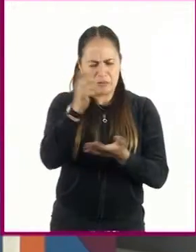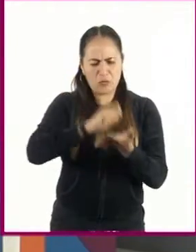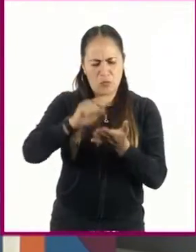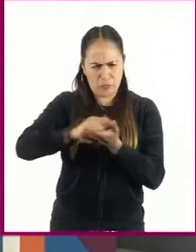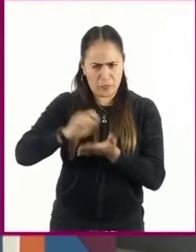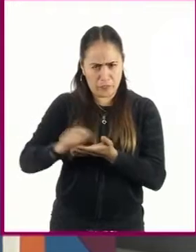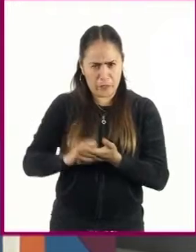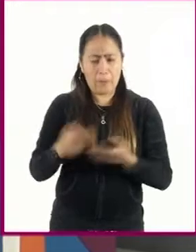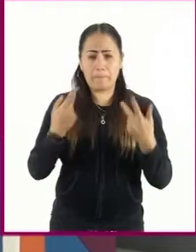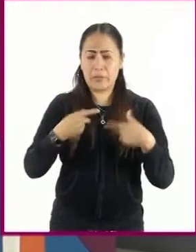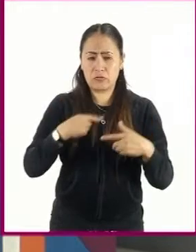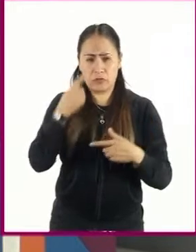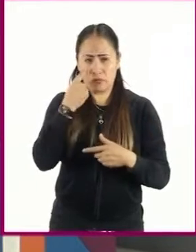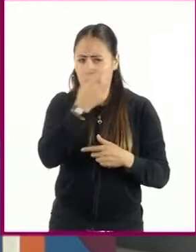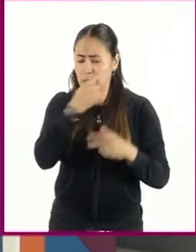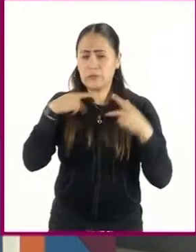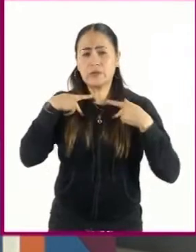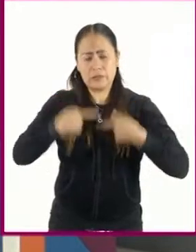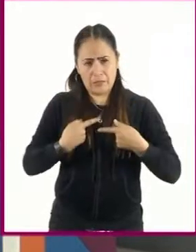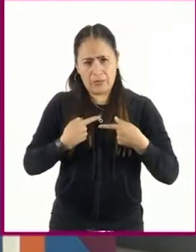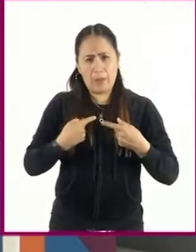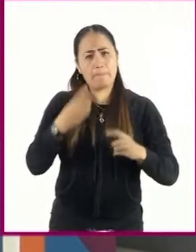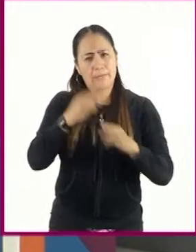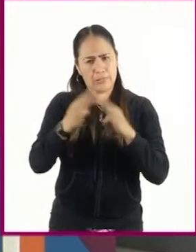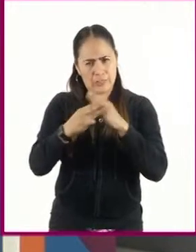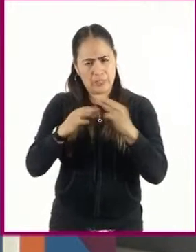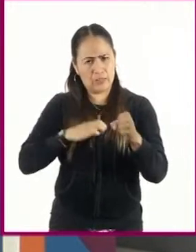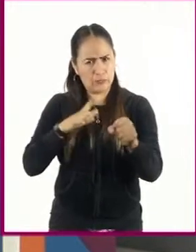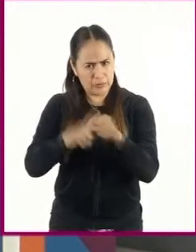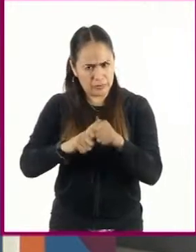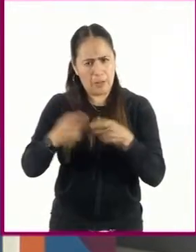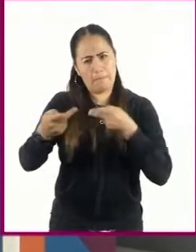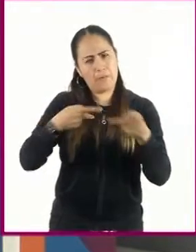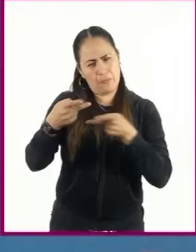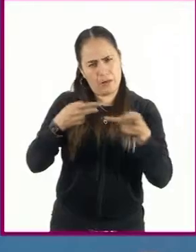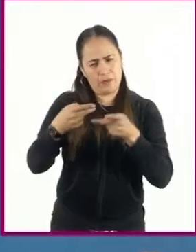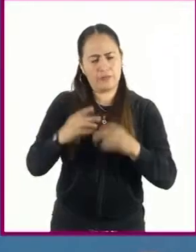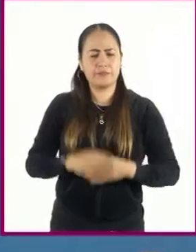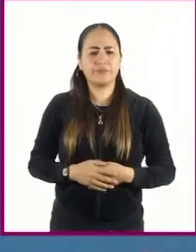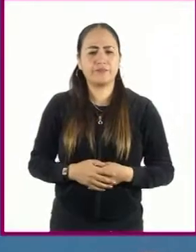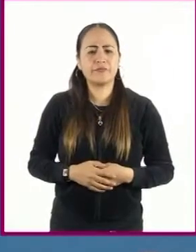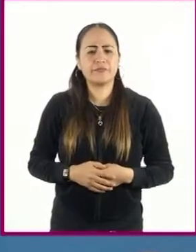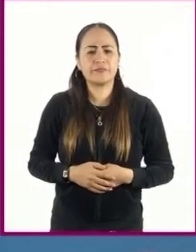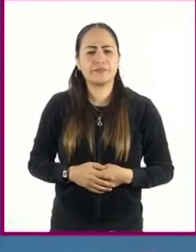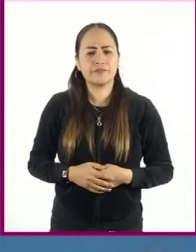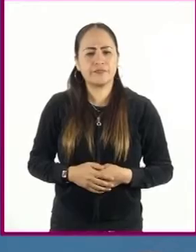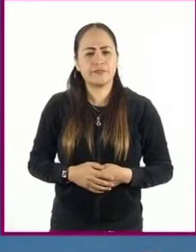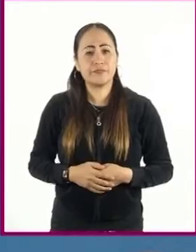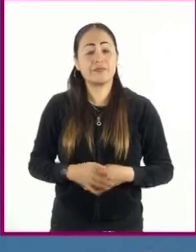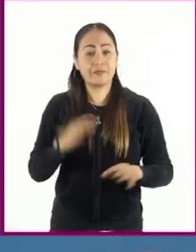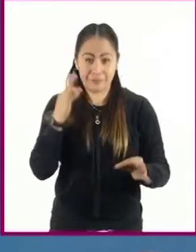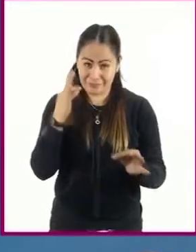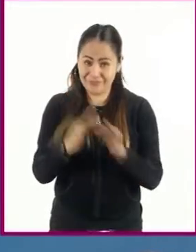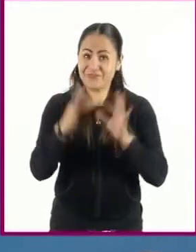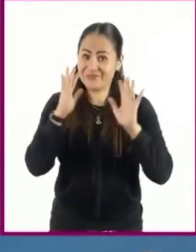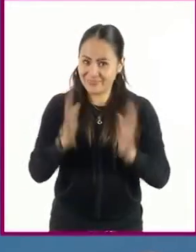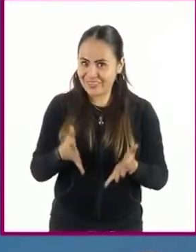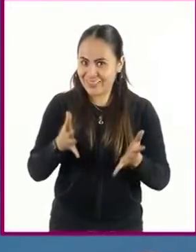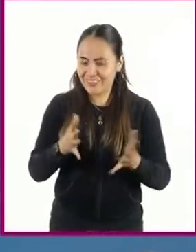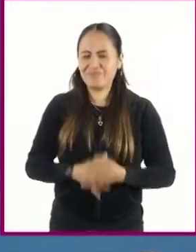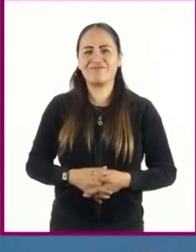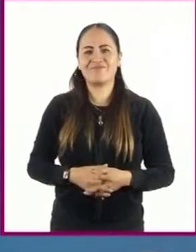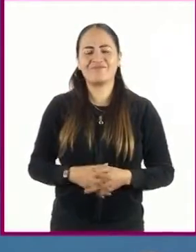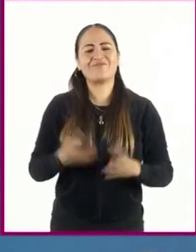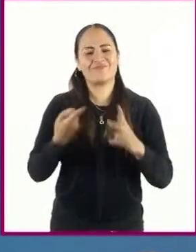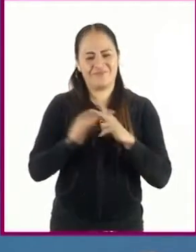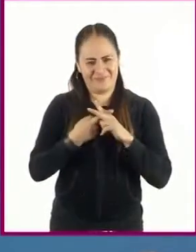tienen discapacidad visual, preparen sus hojas Ledger, punzón y regleta. ¿Listas y listos?